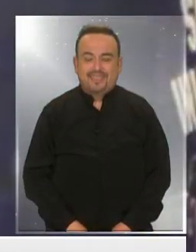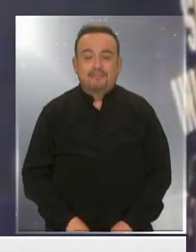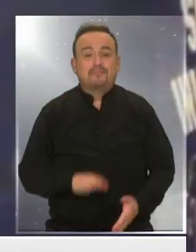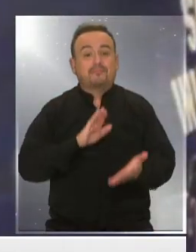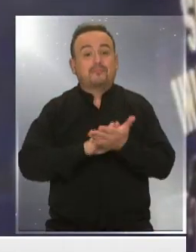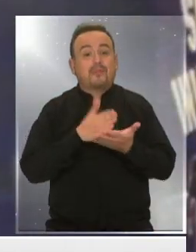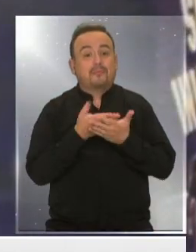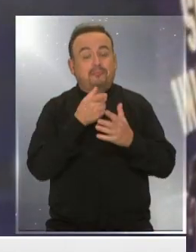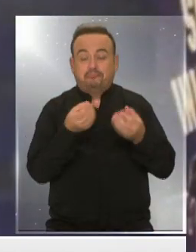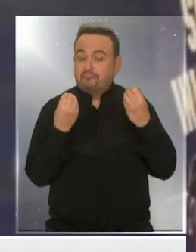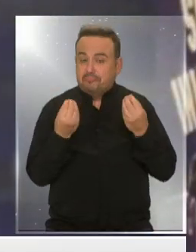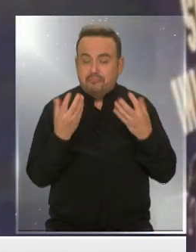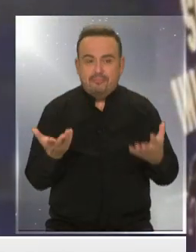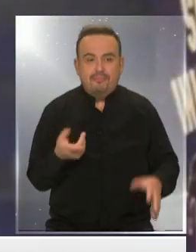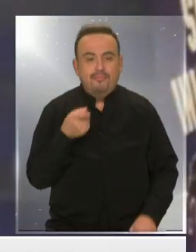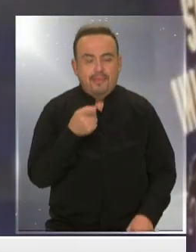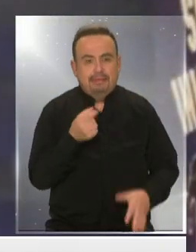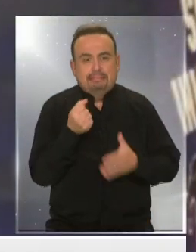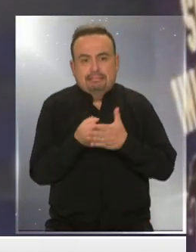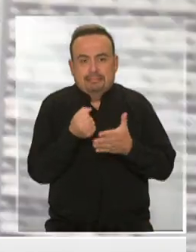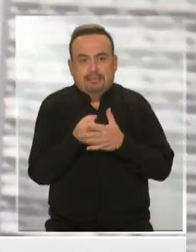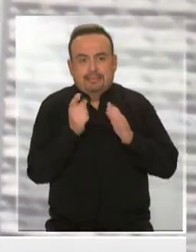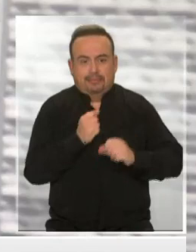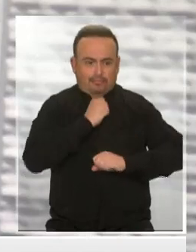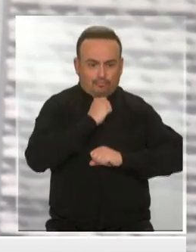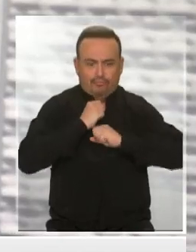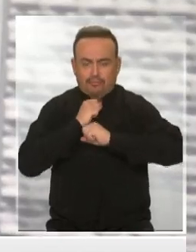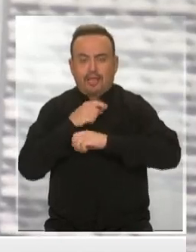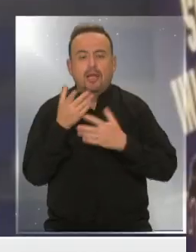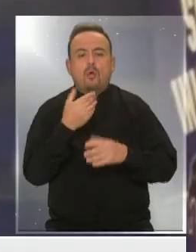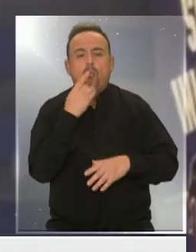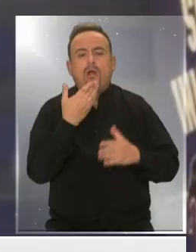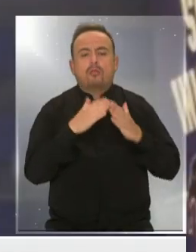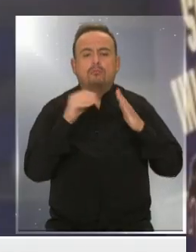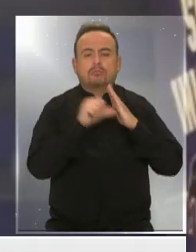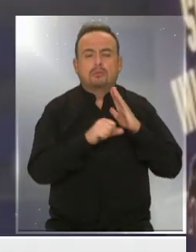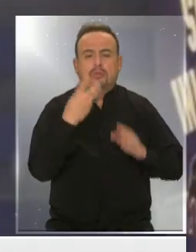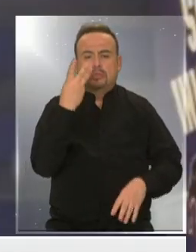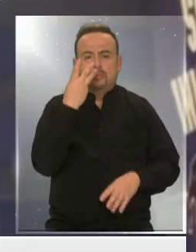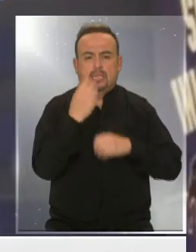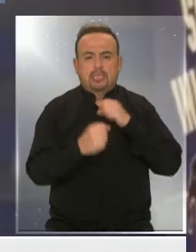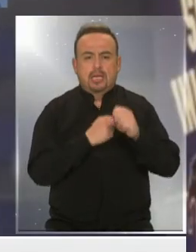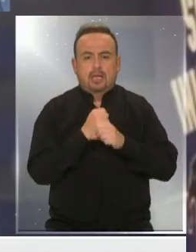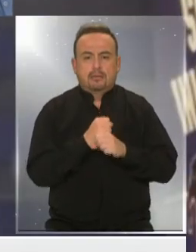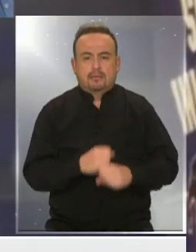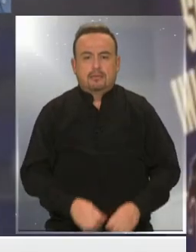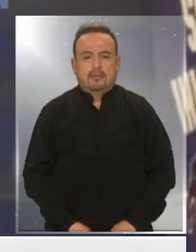¿Cómo estás? Muy bien, pues, muy bien, aquí luchando, pues, punta y codo. ¿Desde cuándo en cuarentena? Hace 3 años.